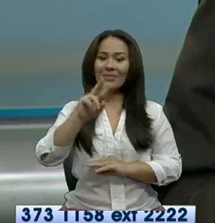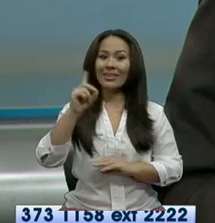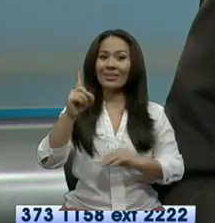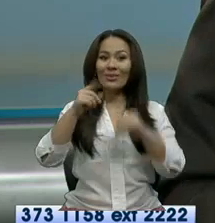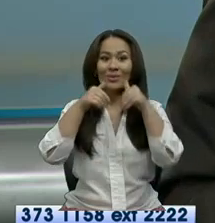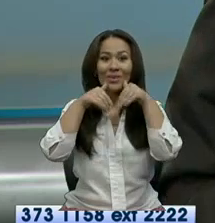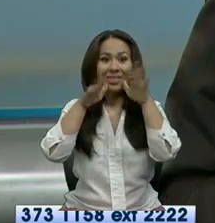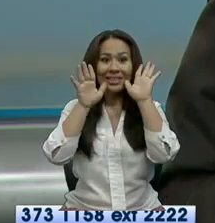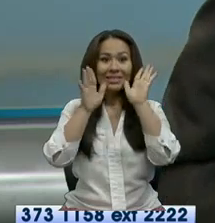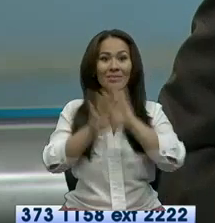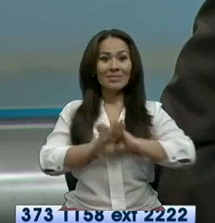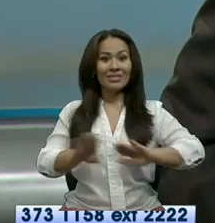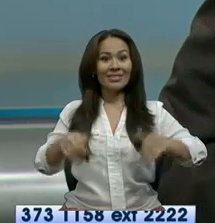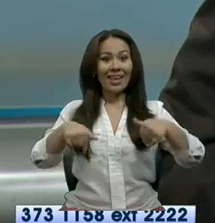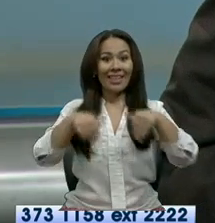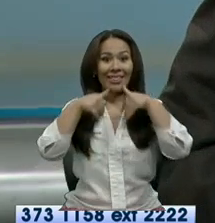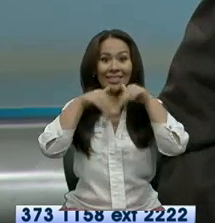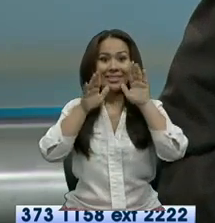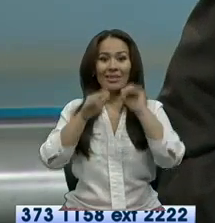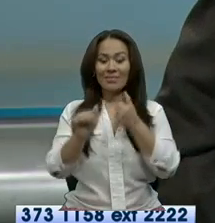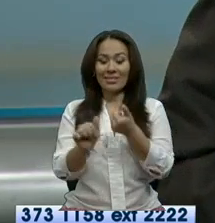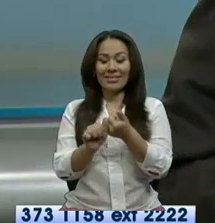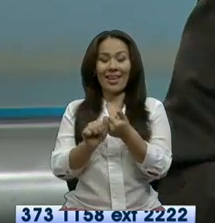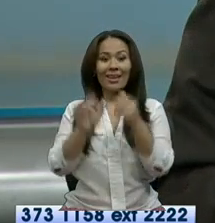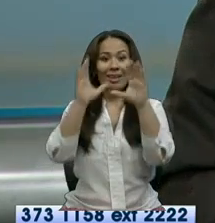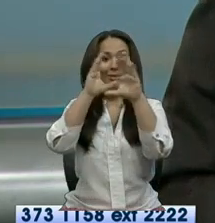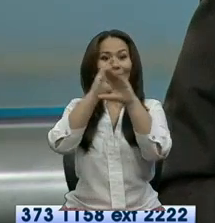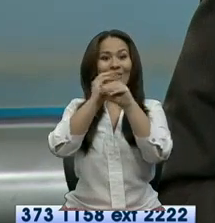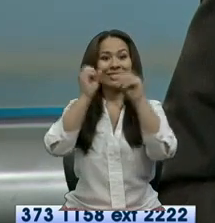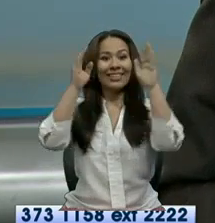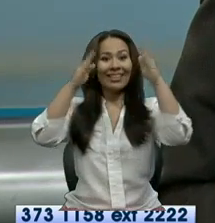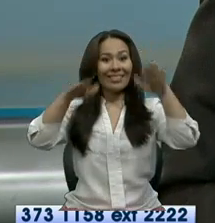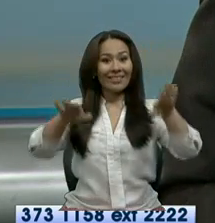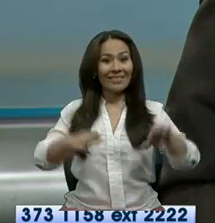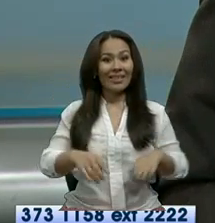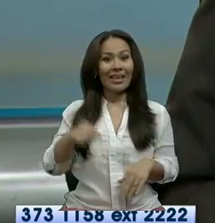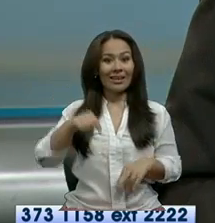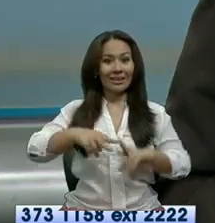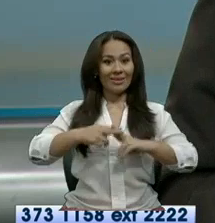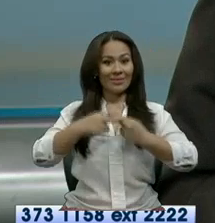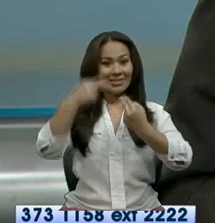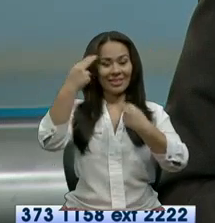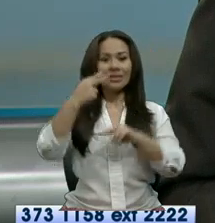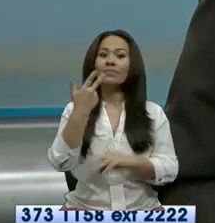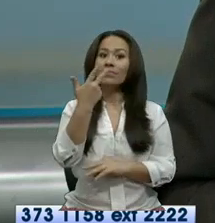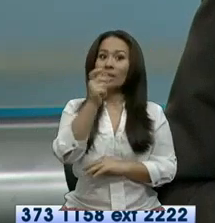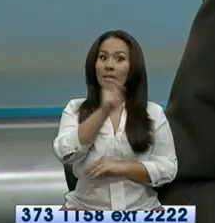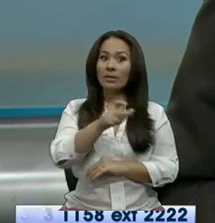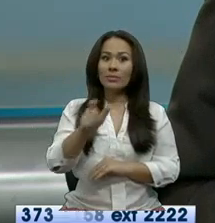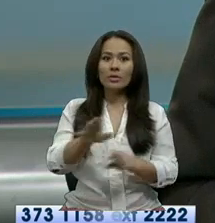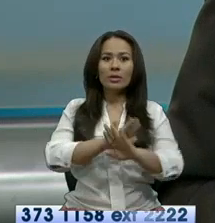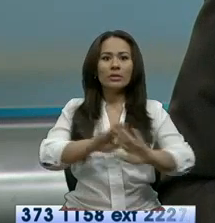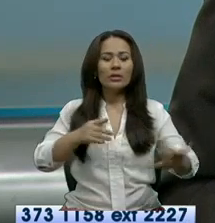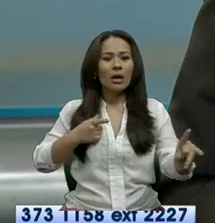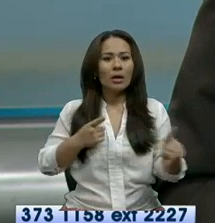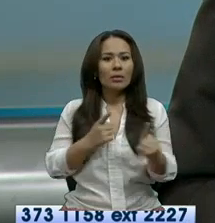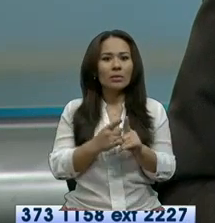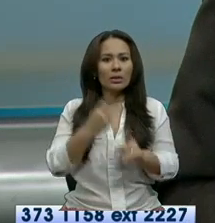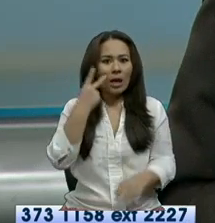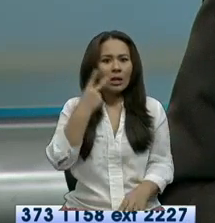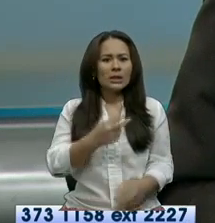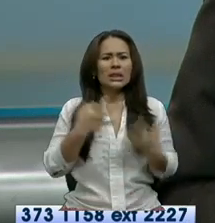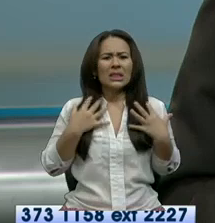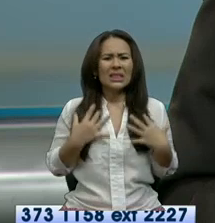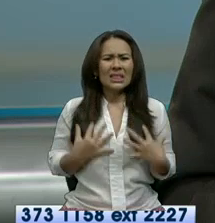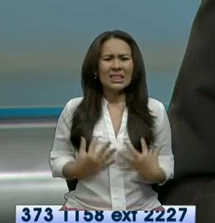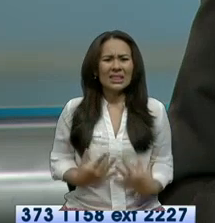de diciembre, a pocos días de la Nochebuena y la Navidad. Aquí inicia la información. Tres personas fueron encontradas